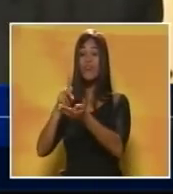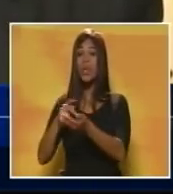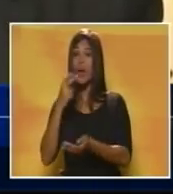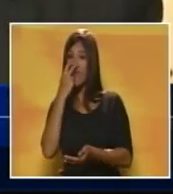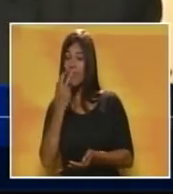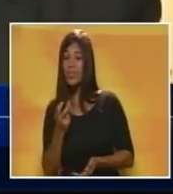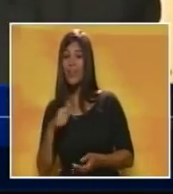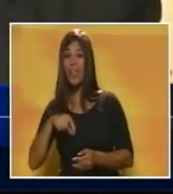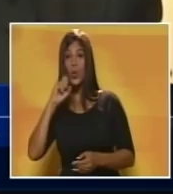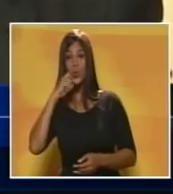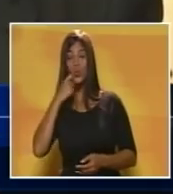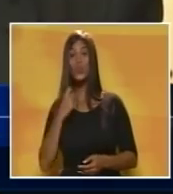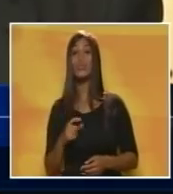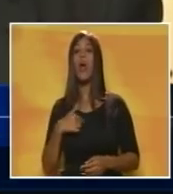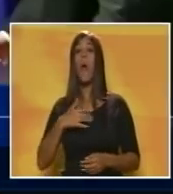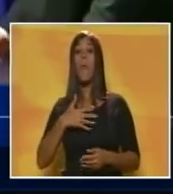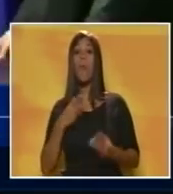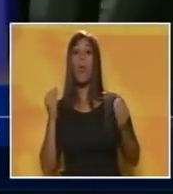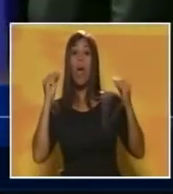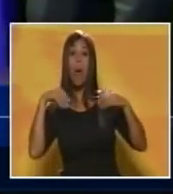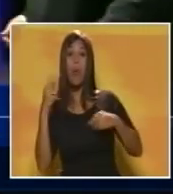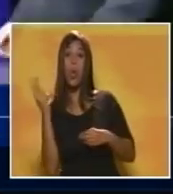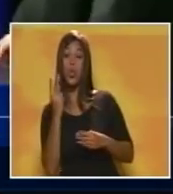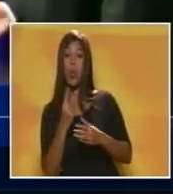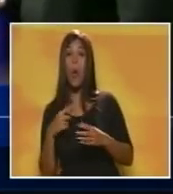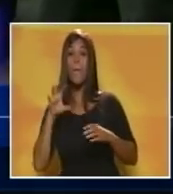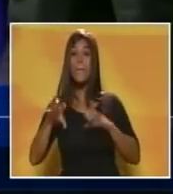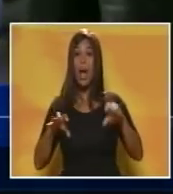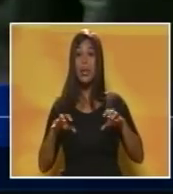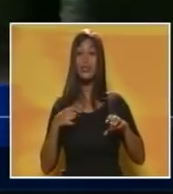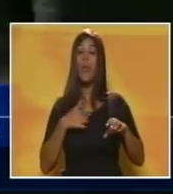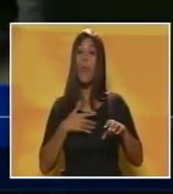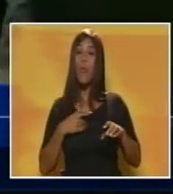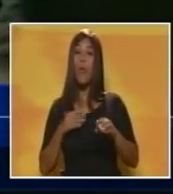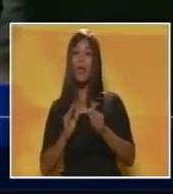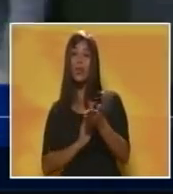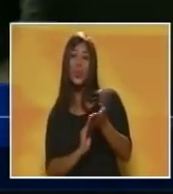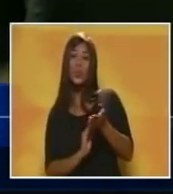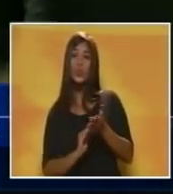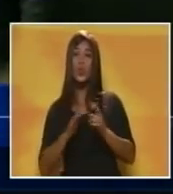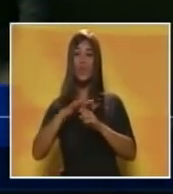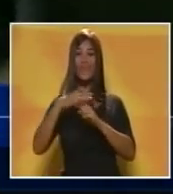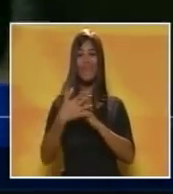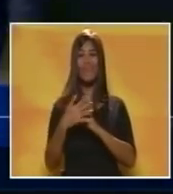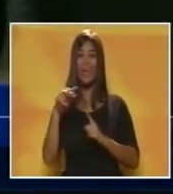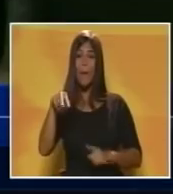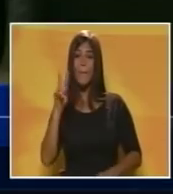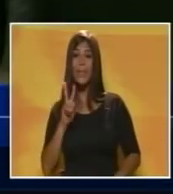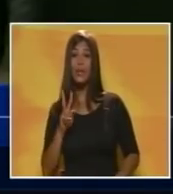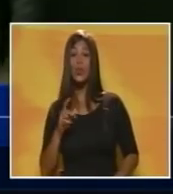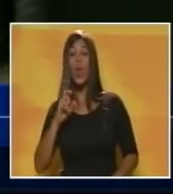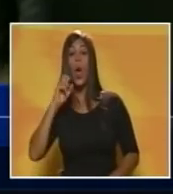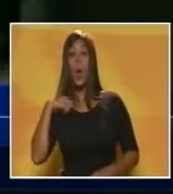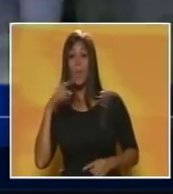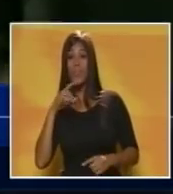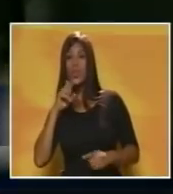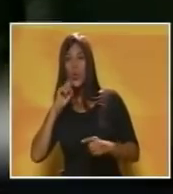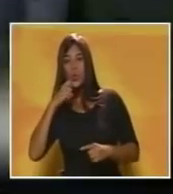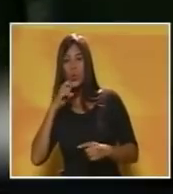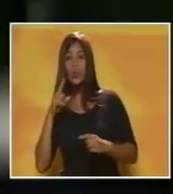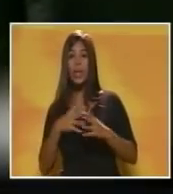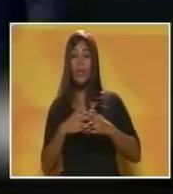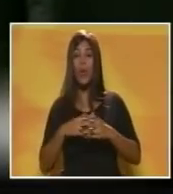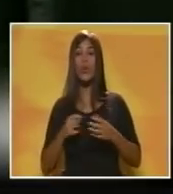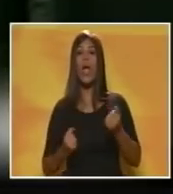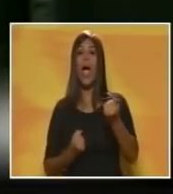que ha disparado los rumores sobre un posible acuerdo entre ambos países para el arreglo de la crisis en el país latinoamericano, donde Moscú y Washington apoyan